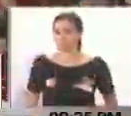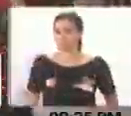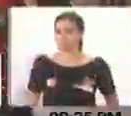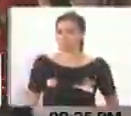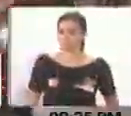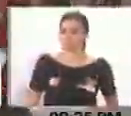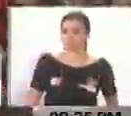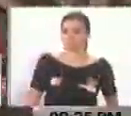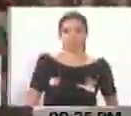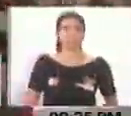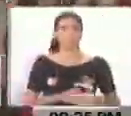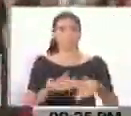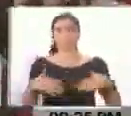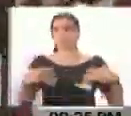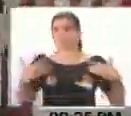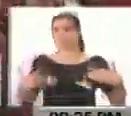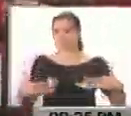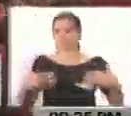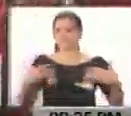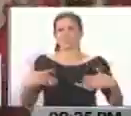tejedor de alegrías.